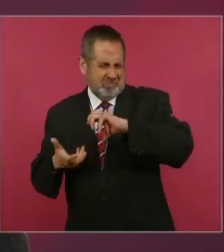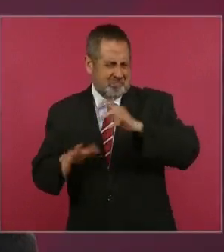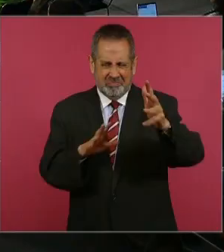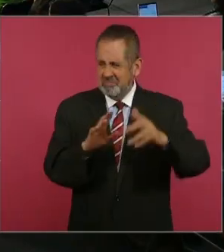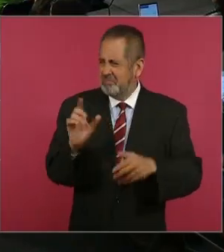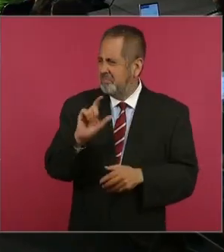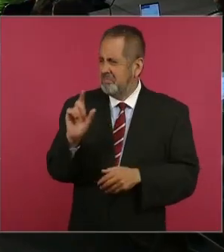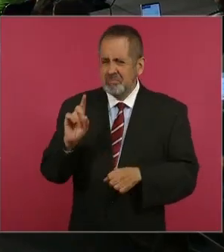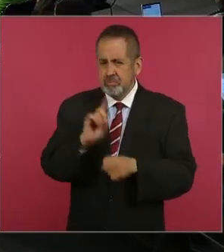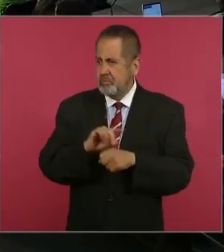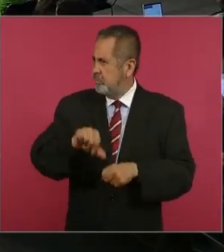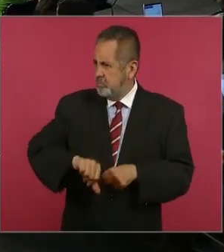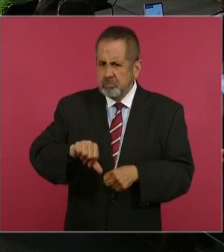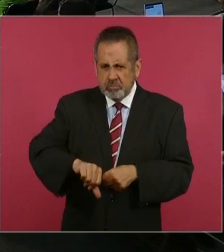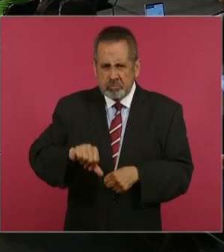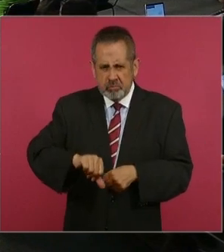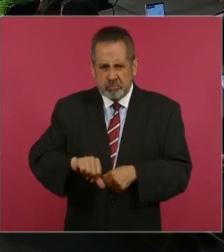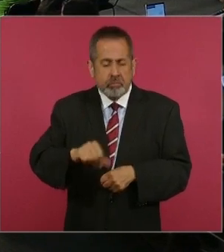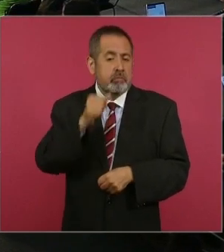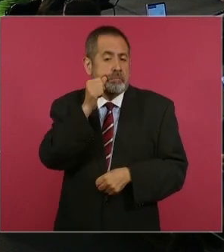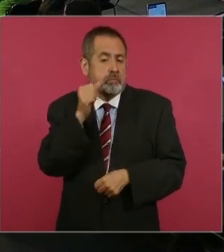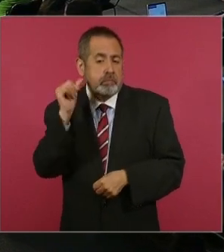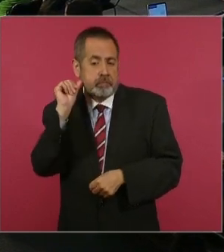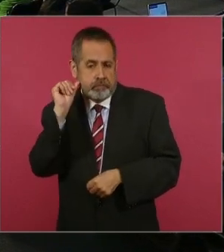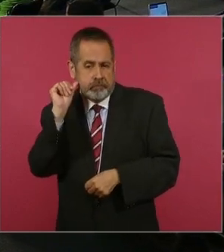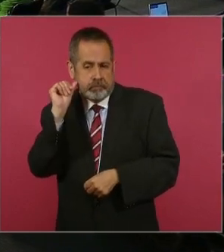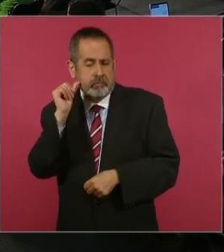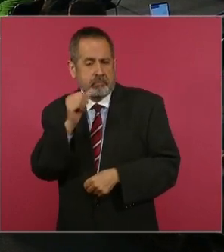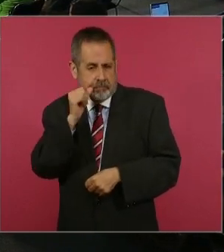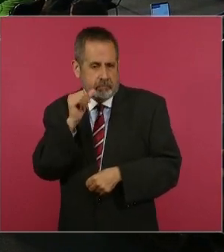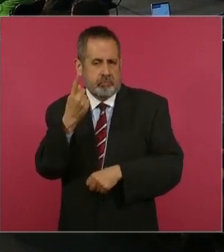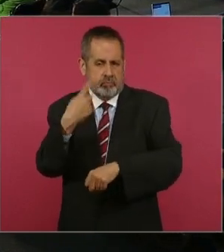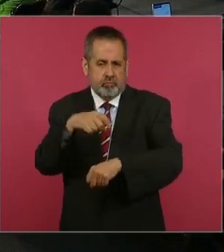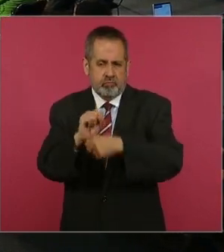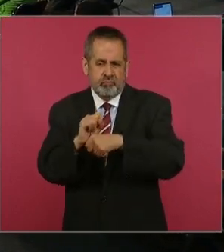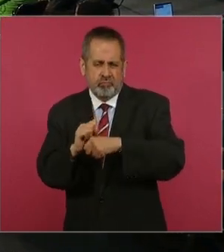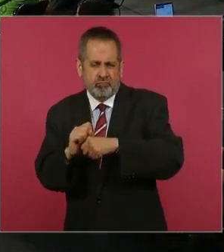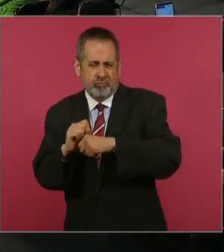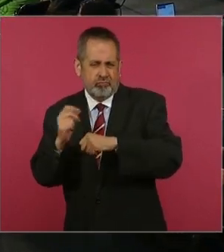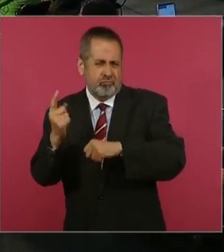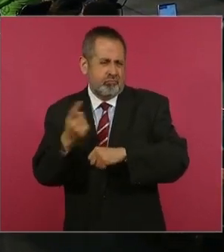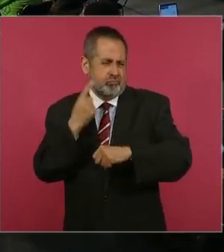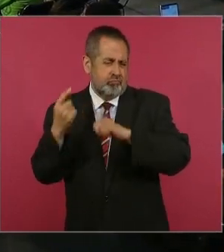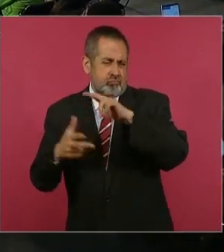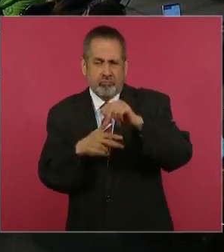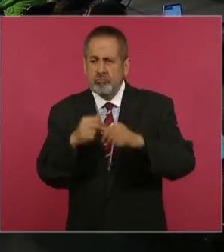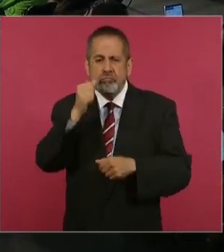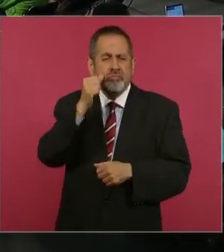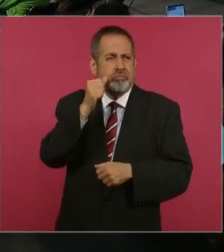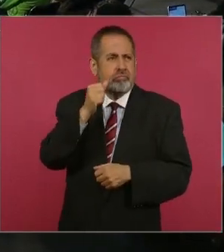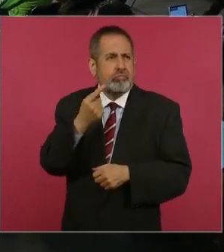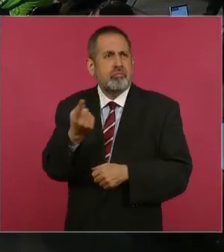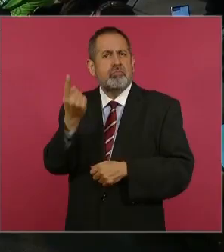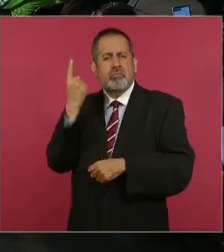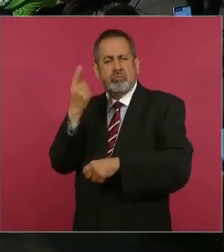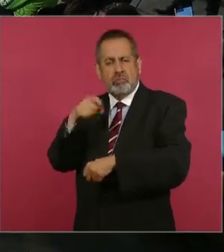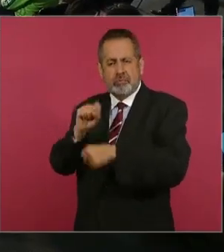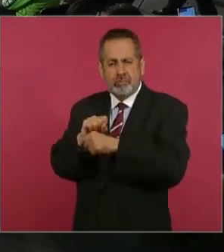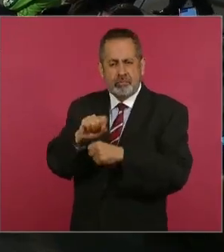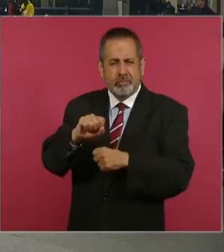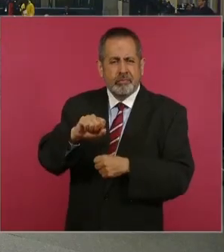cumpliendo ahora ayer entró a las 12 Med de